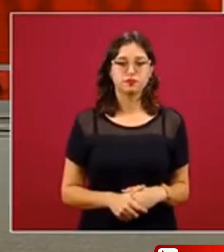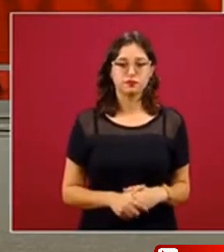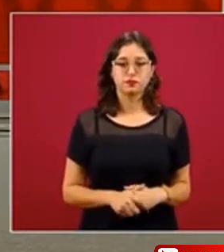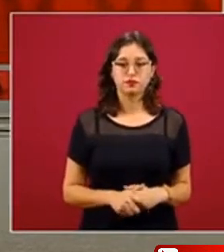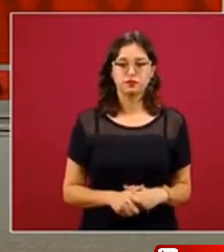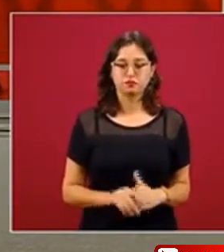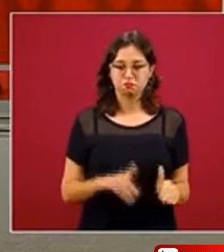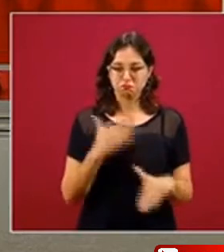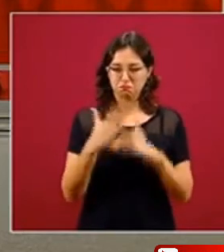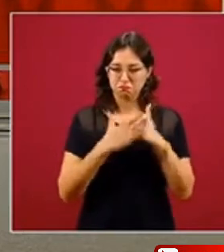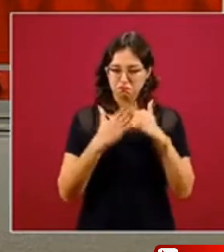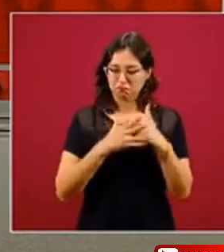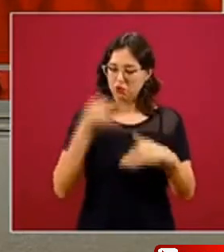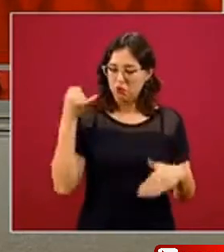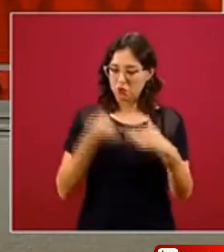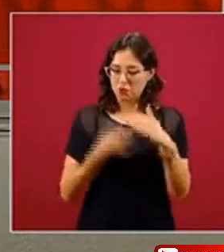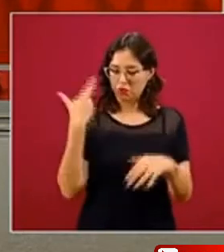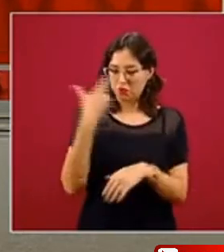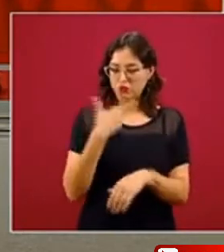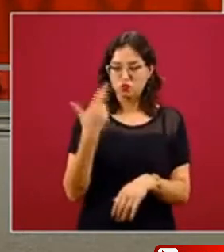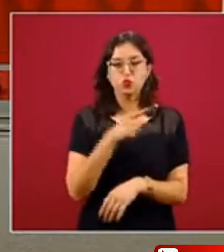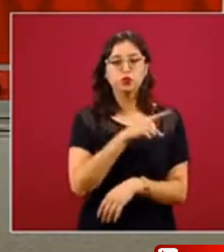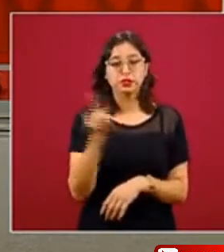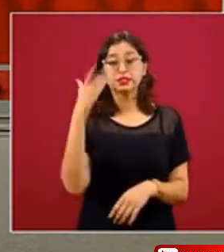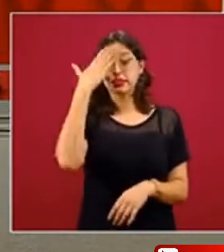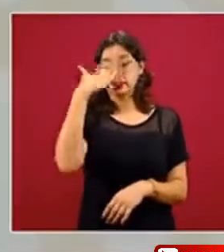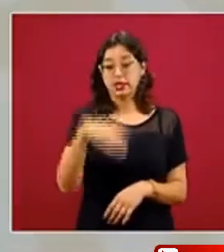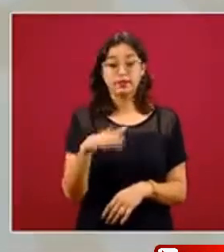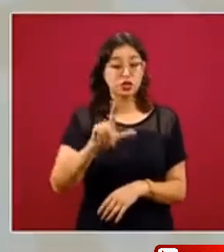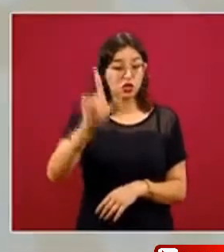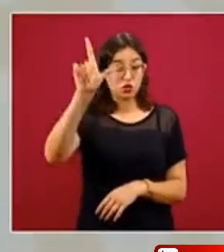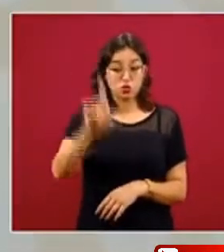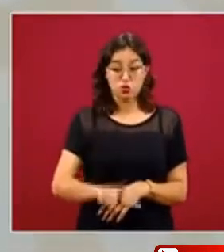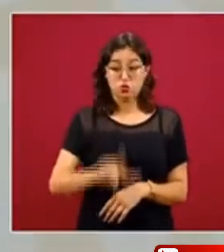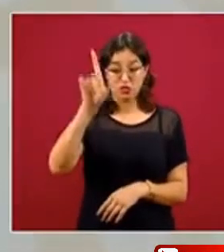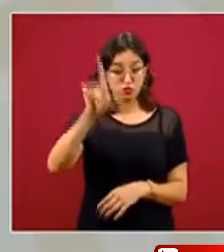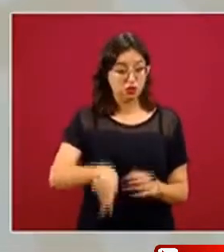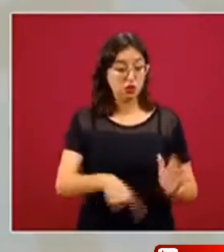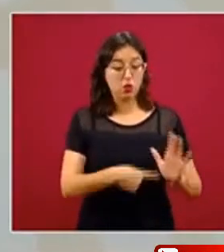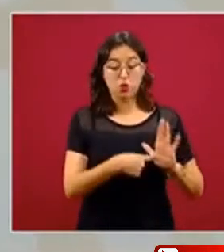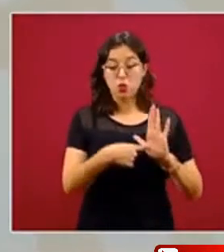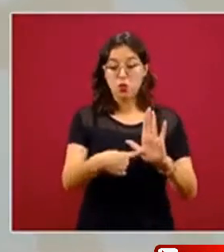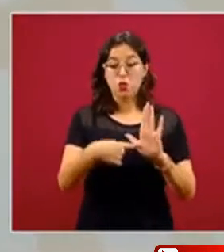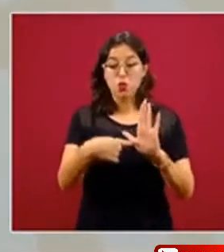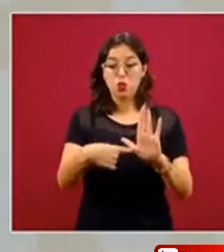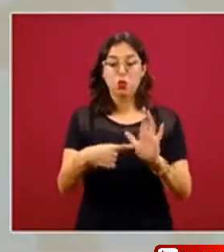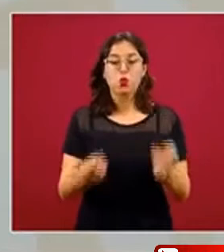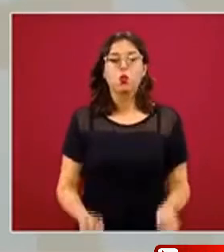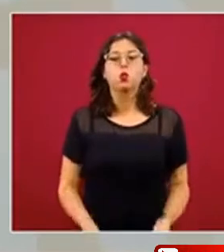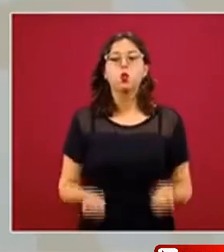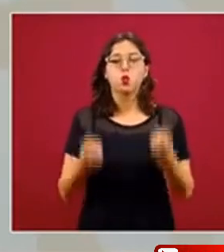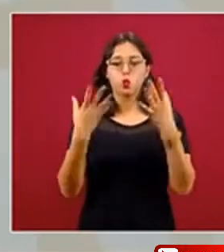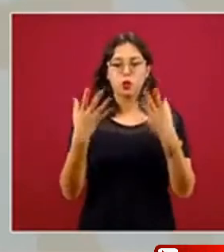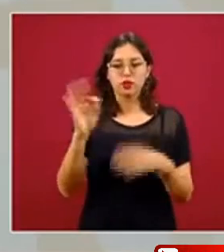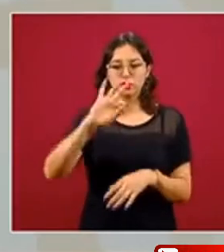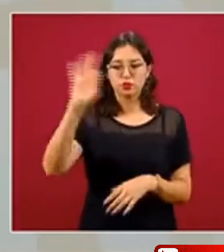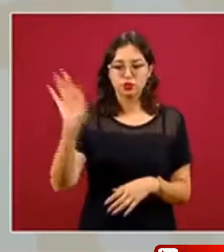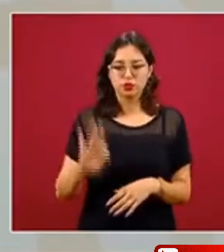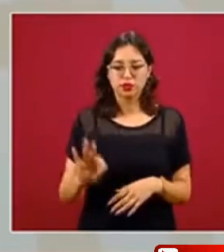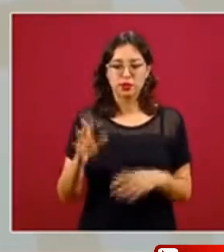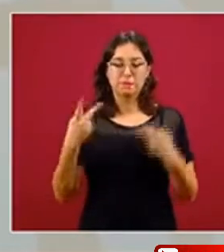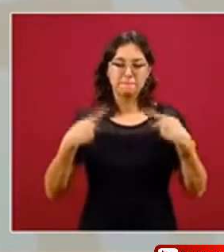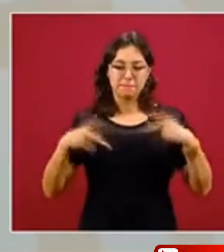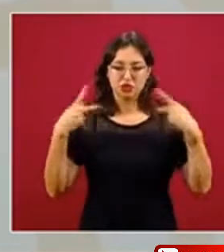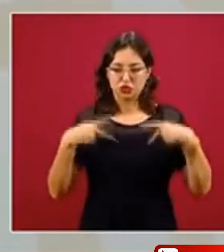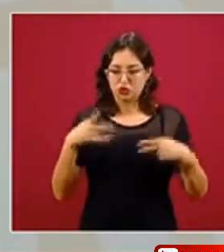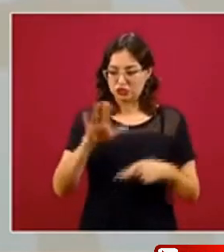a fondo, es decir, todos los lunes, como ustedes han estado viendo, se presenta la proporción de personas, por